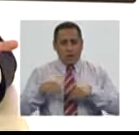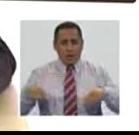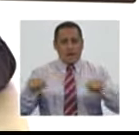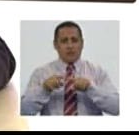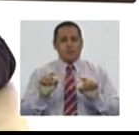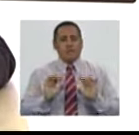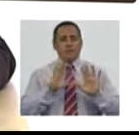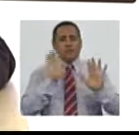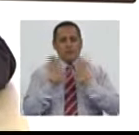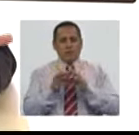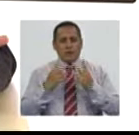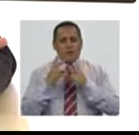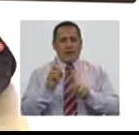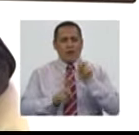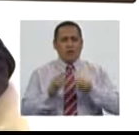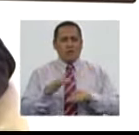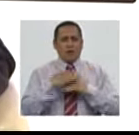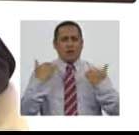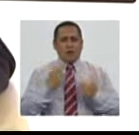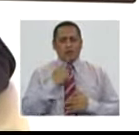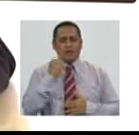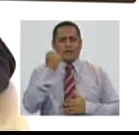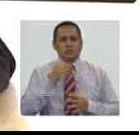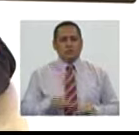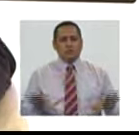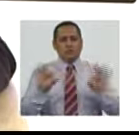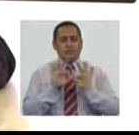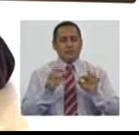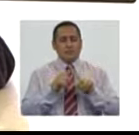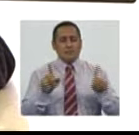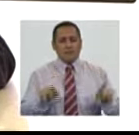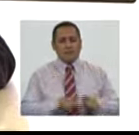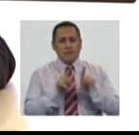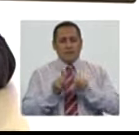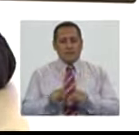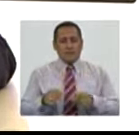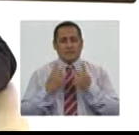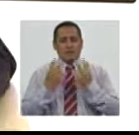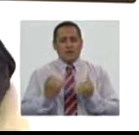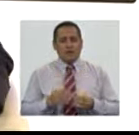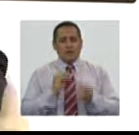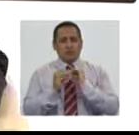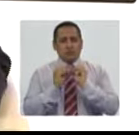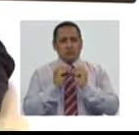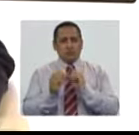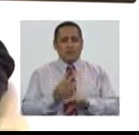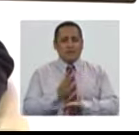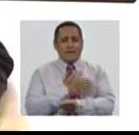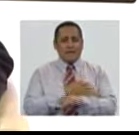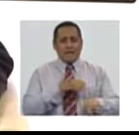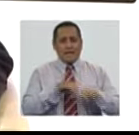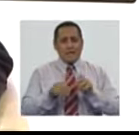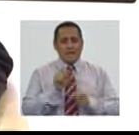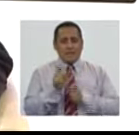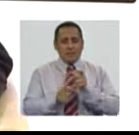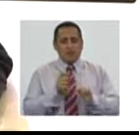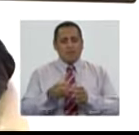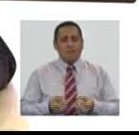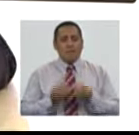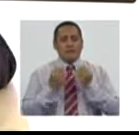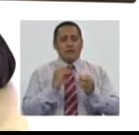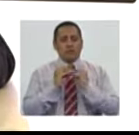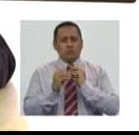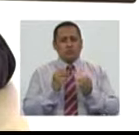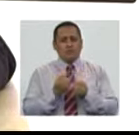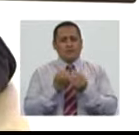con ellos puede estar incurriendo alguna afectación a su derecho fundamental Pero hay una serie de requerimientos que hace la ciudadanía